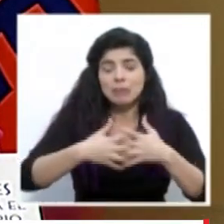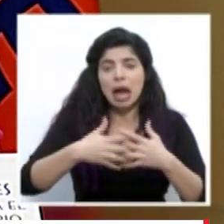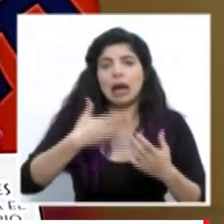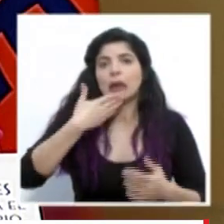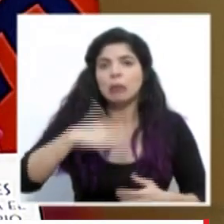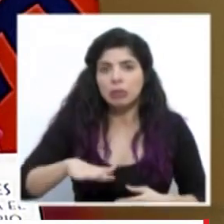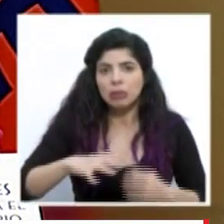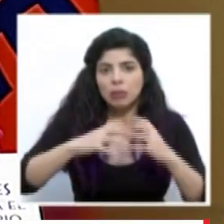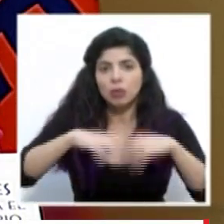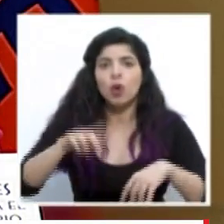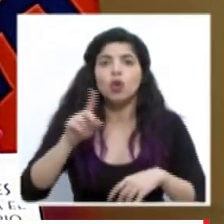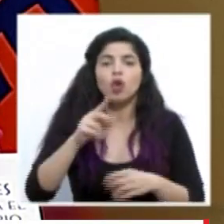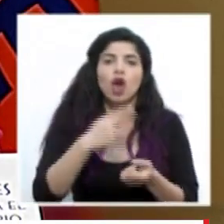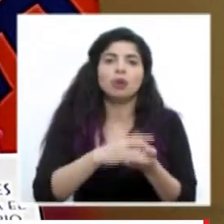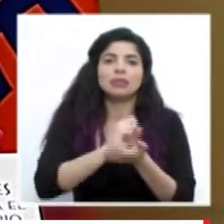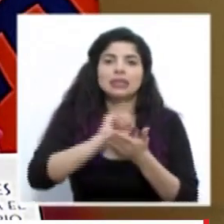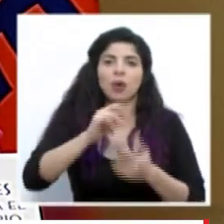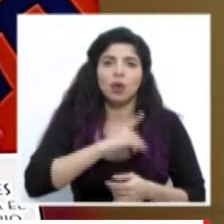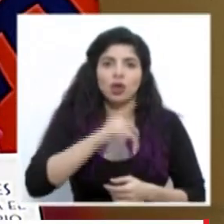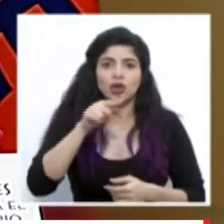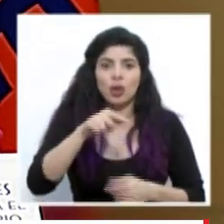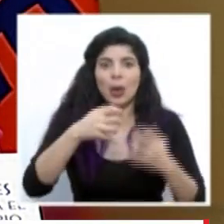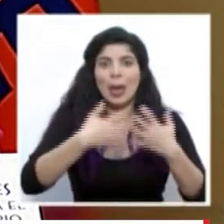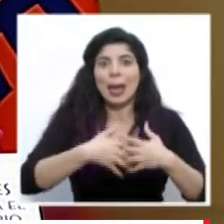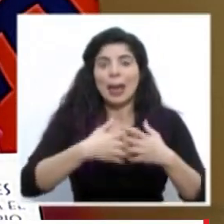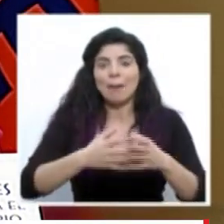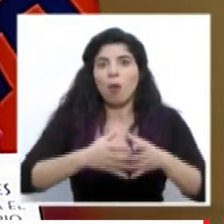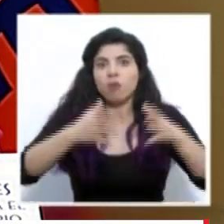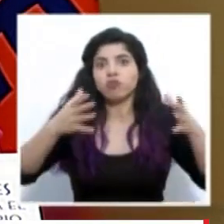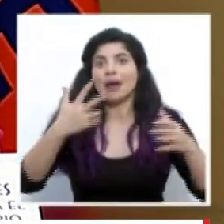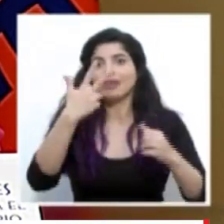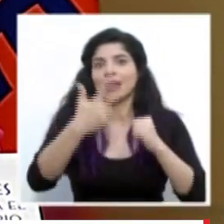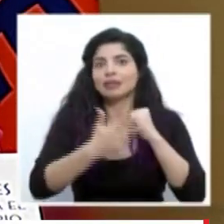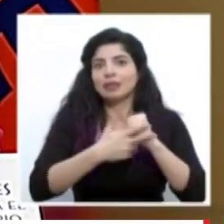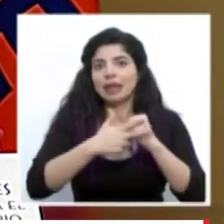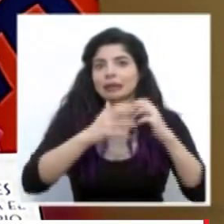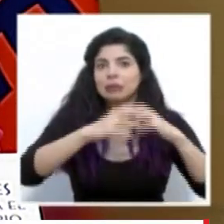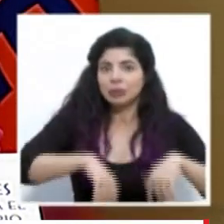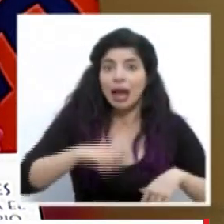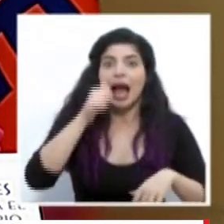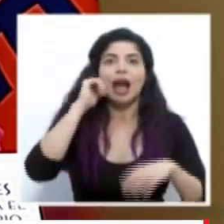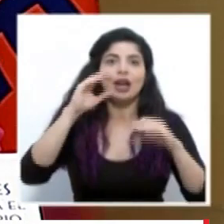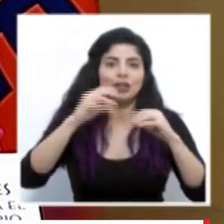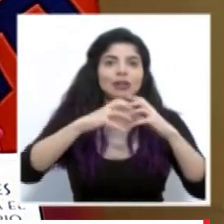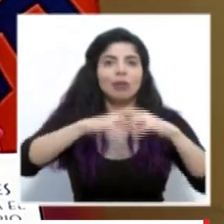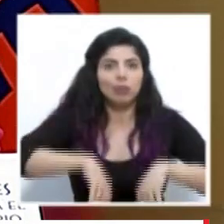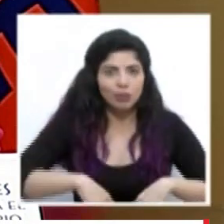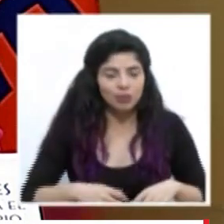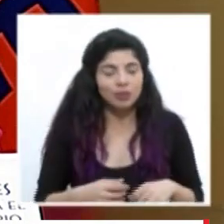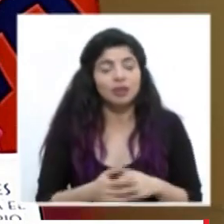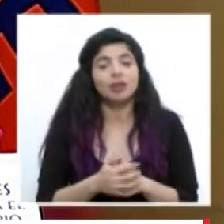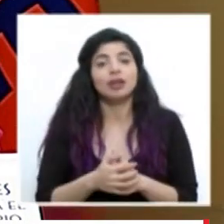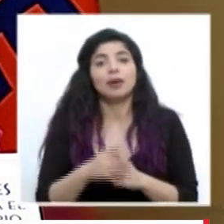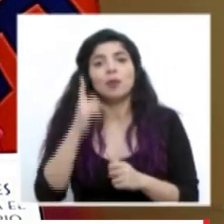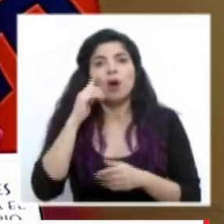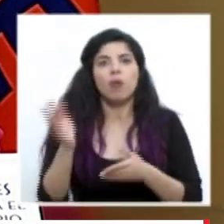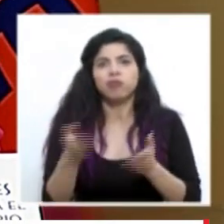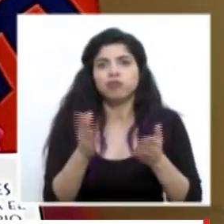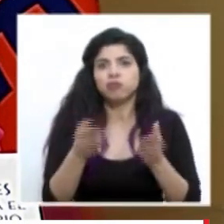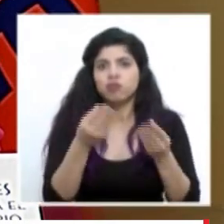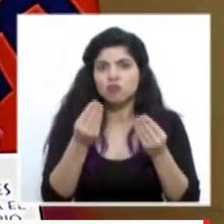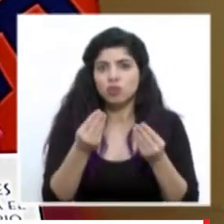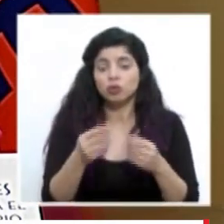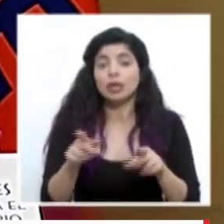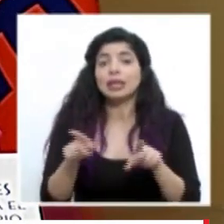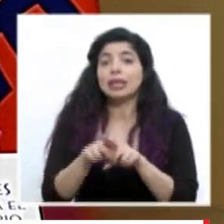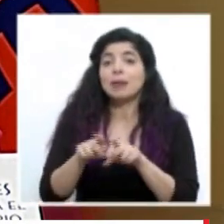en el Hospital San Juan de Dios, por ejemplo, el equipo de alto volumen que tenemos ha fallado ya 3 veces, anoche falló. Hemos tenido